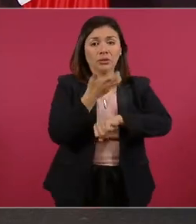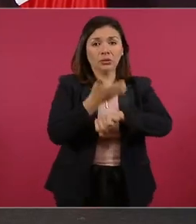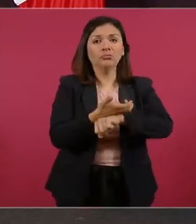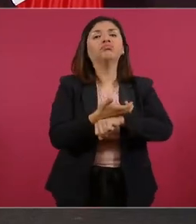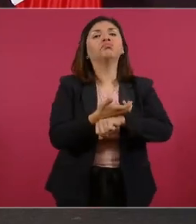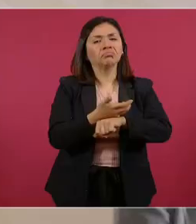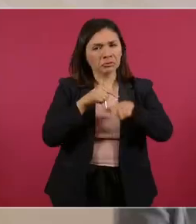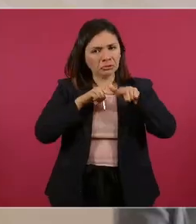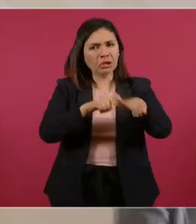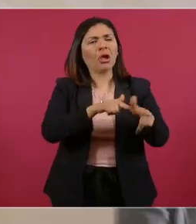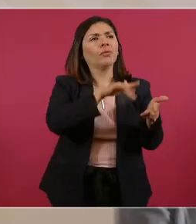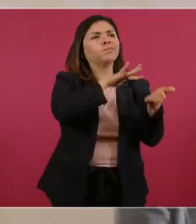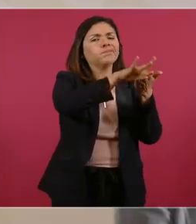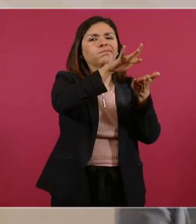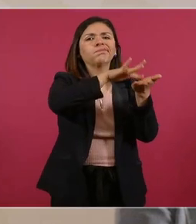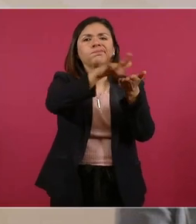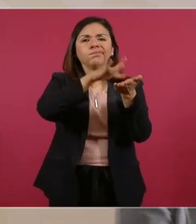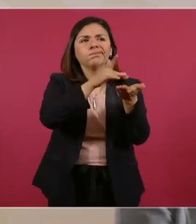se mantuvieron